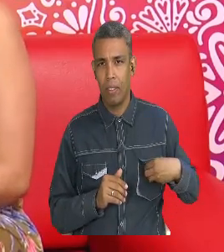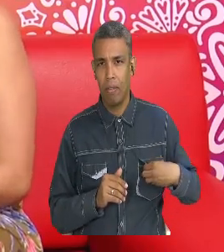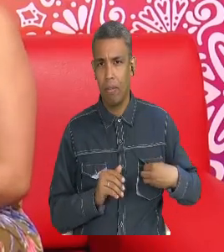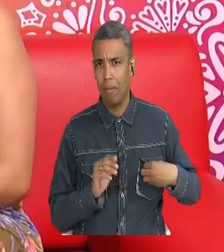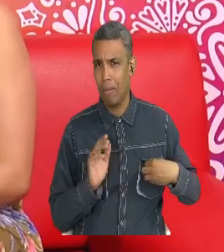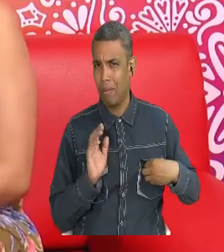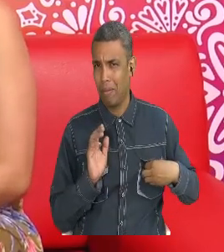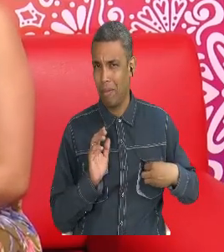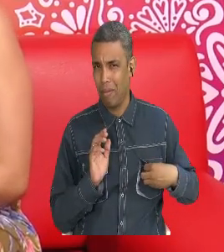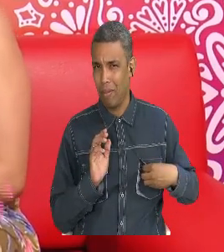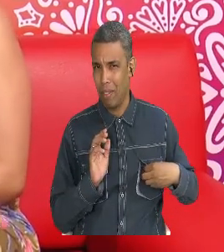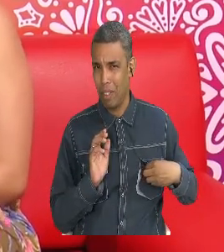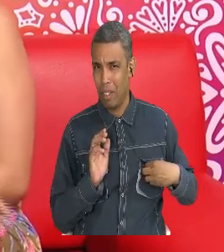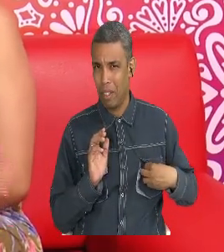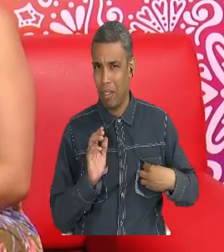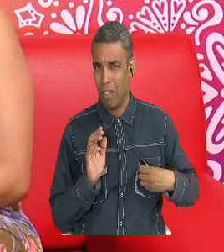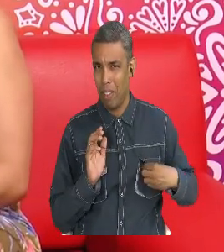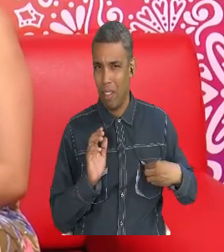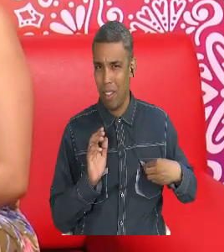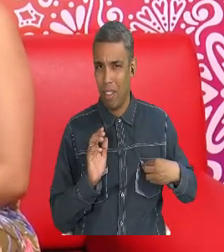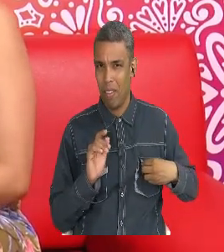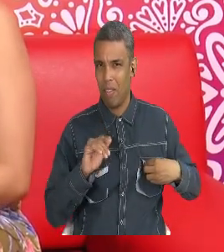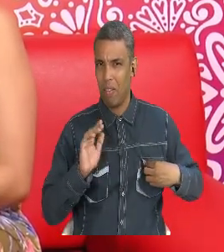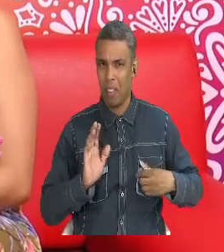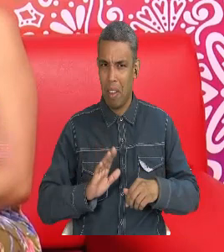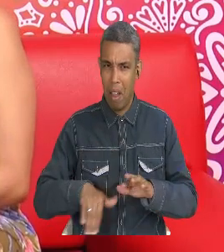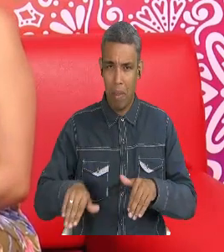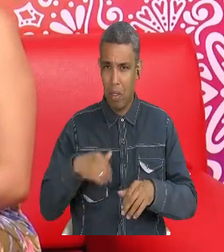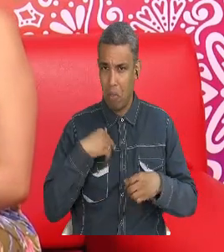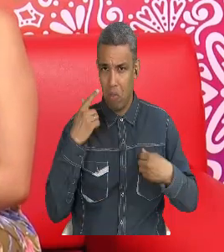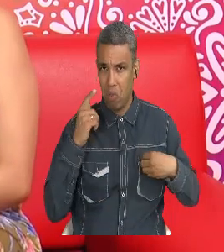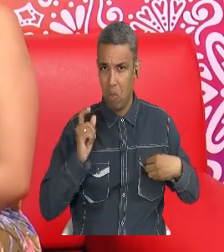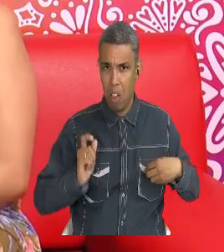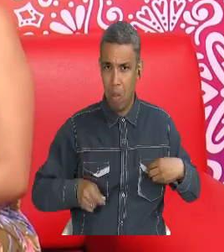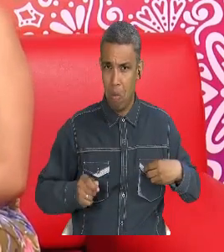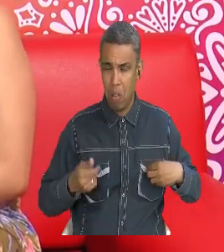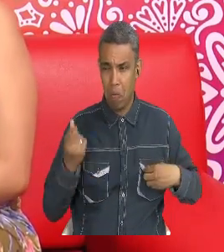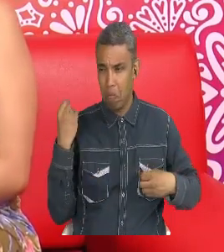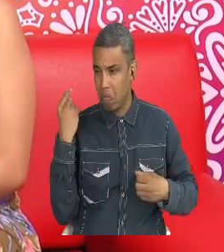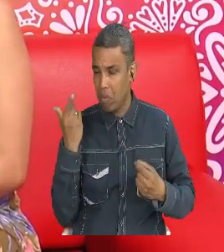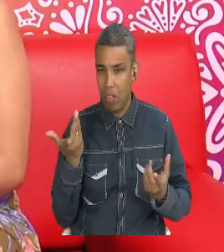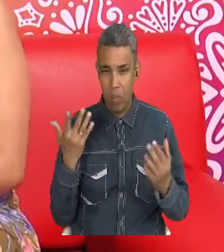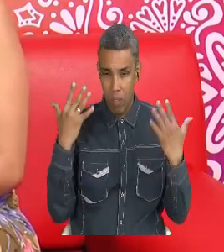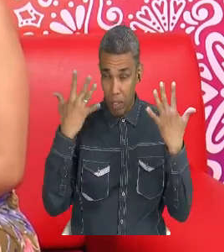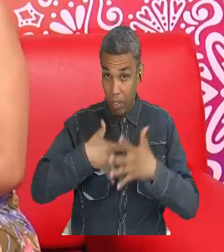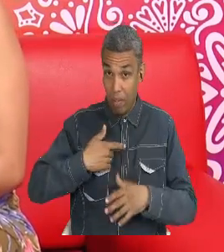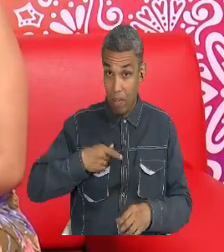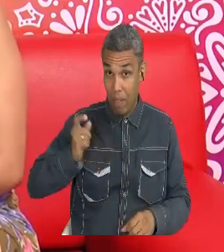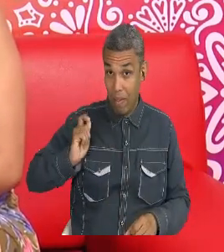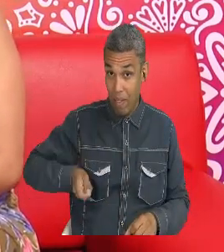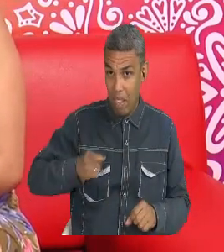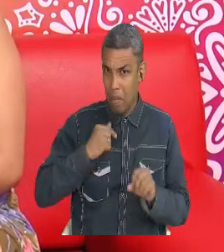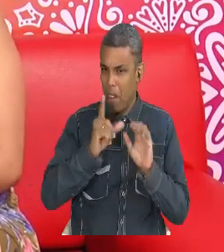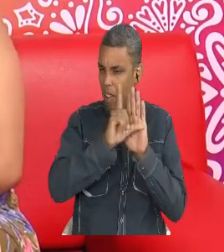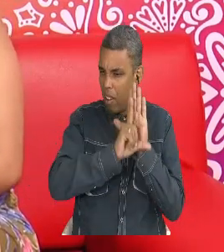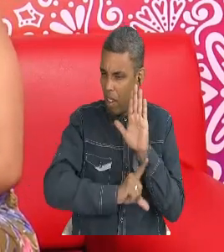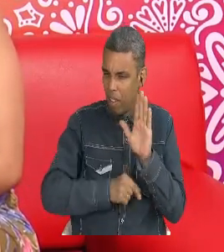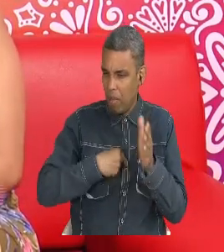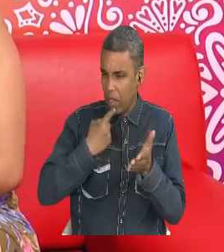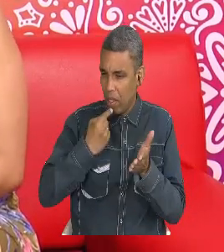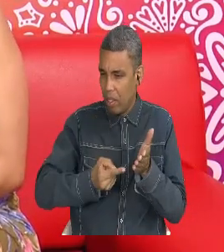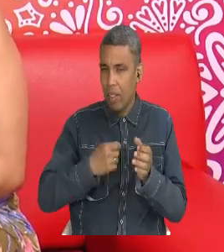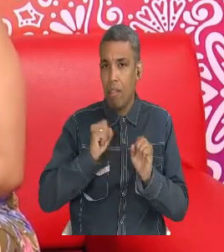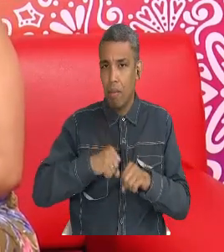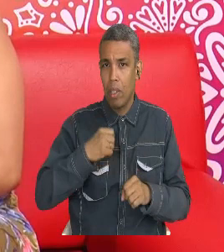acceso a una respuesta porque no conoce a un abogado, porque no sabe dónde debe acudir. Entonces precisamente a eso los invitamos,